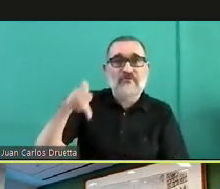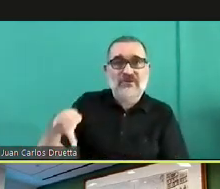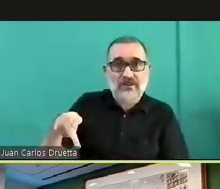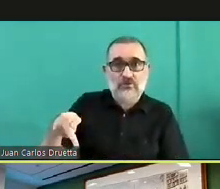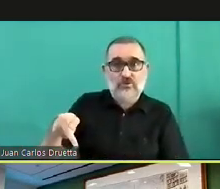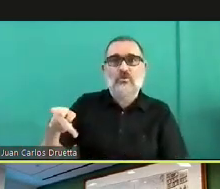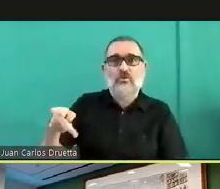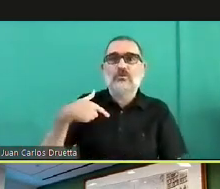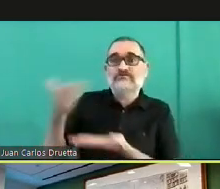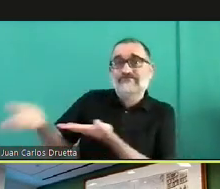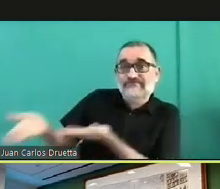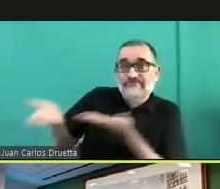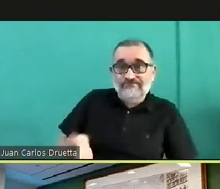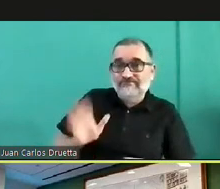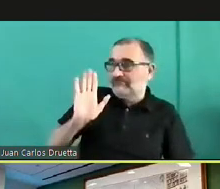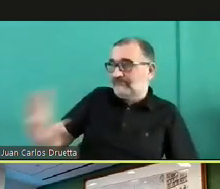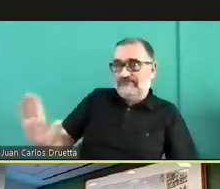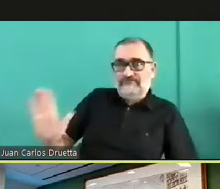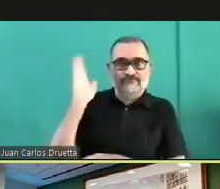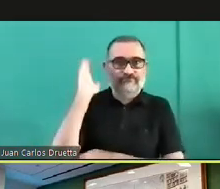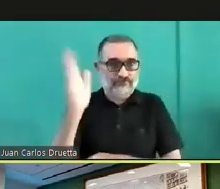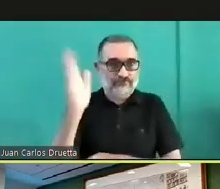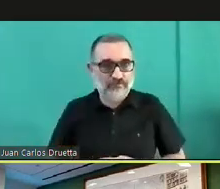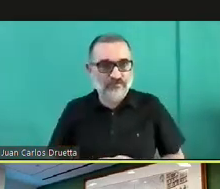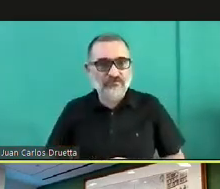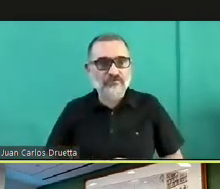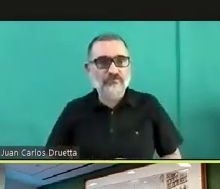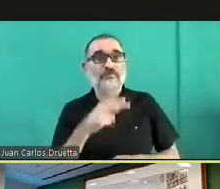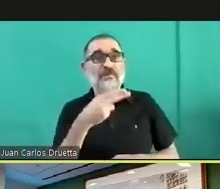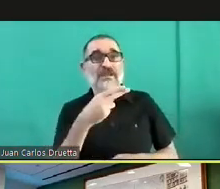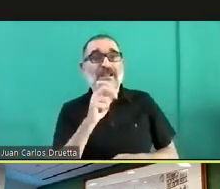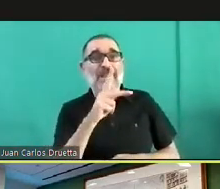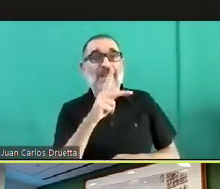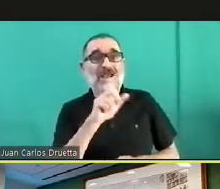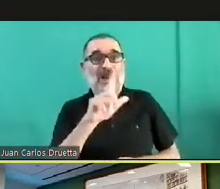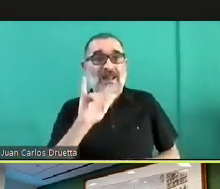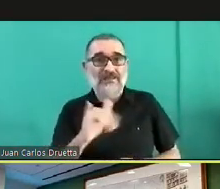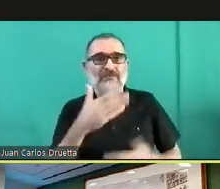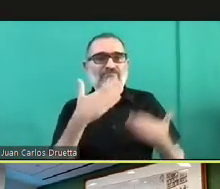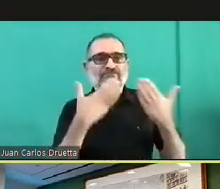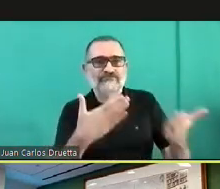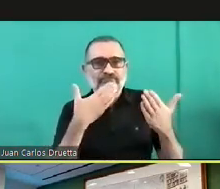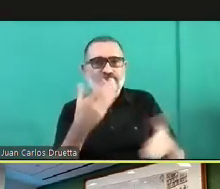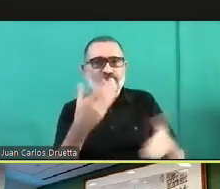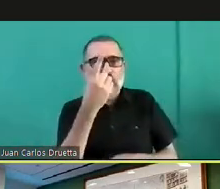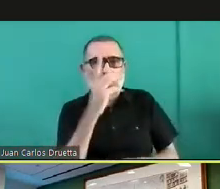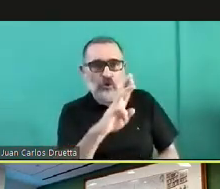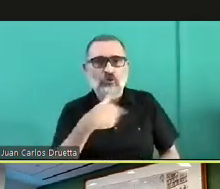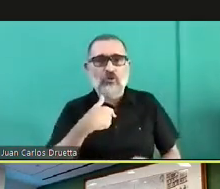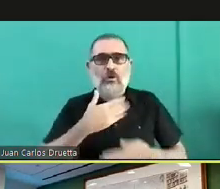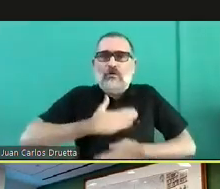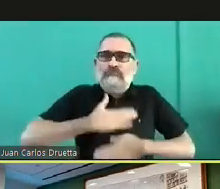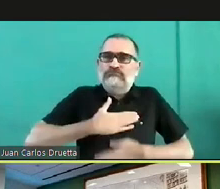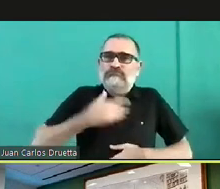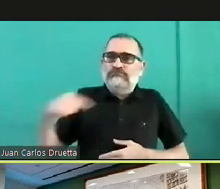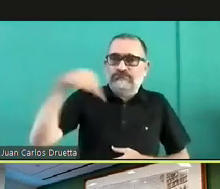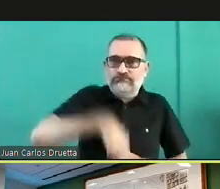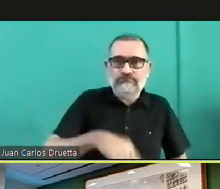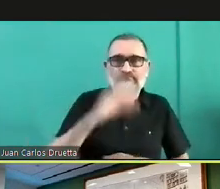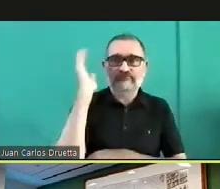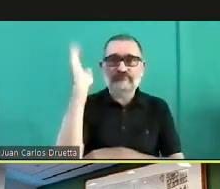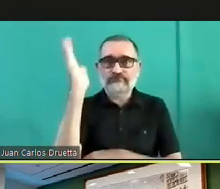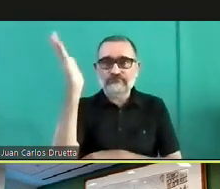región y tiene un impacto enorme sobre la salud los sistemas sanitarios están rebasados